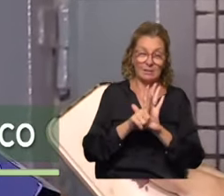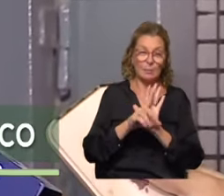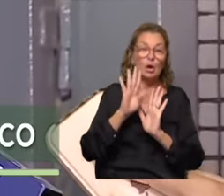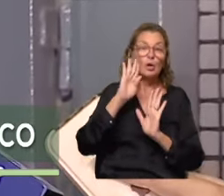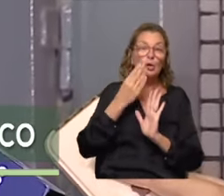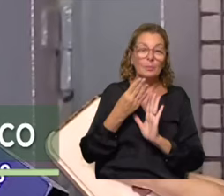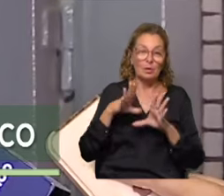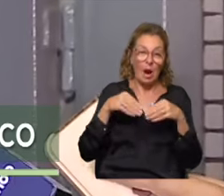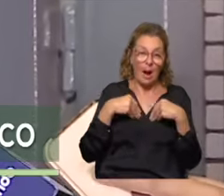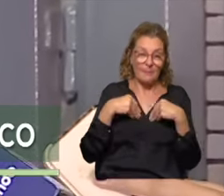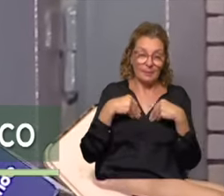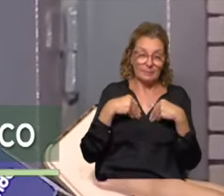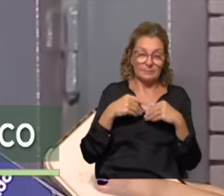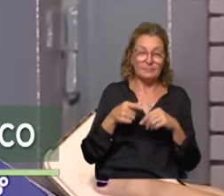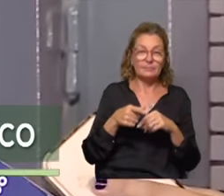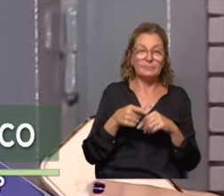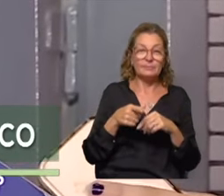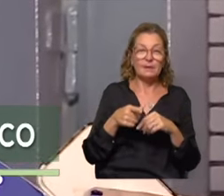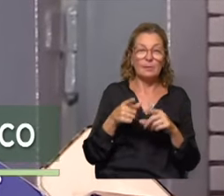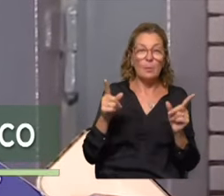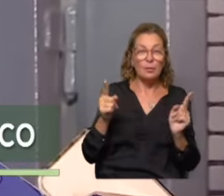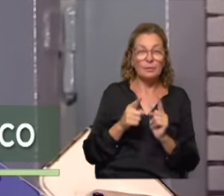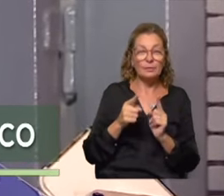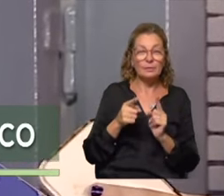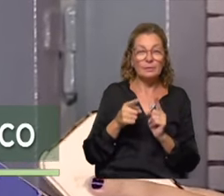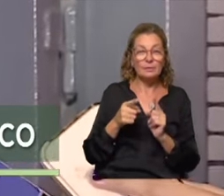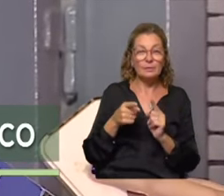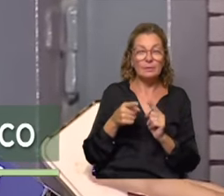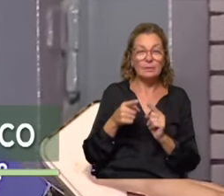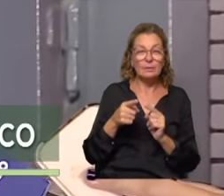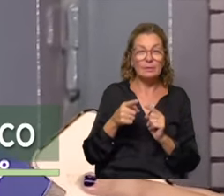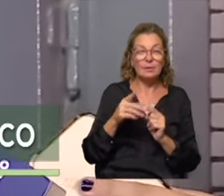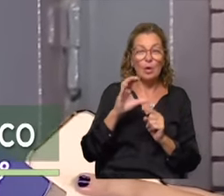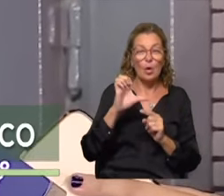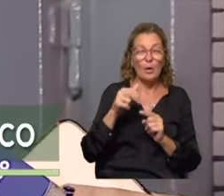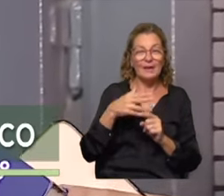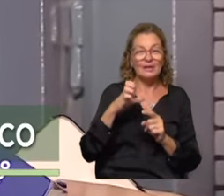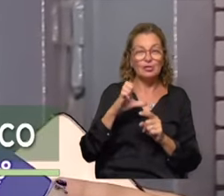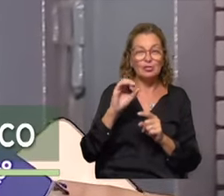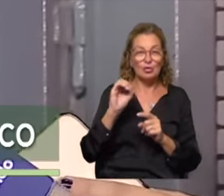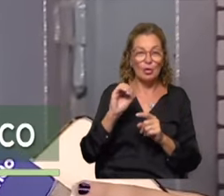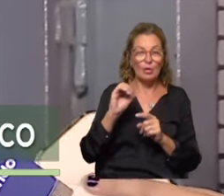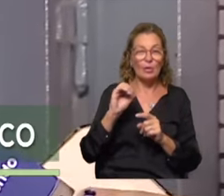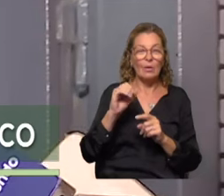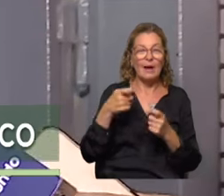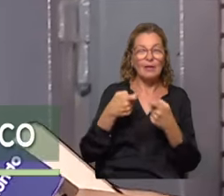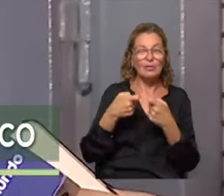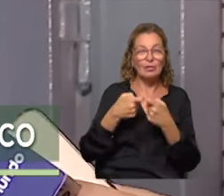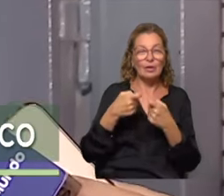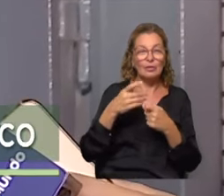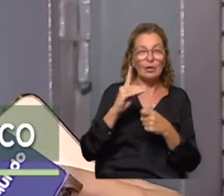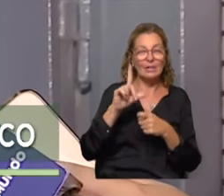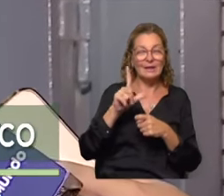tipo delictivo. En este caso se hizo un proceso abreviado, se lo condenó por cohecho calificado agravado, por asociación para